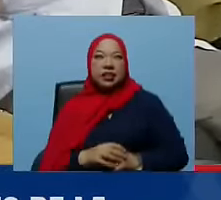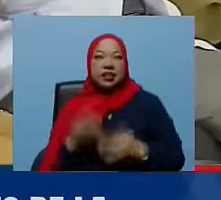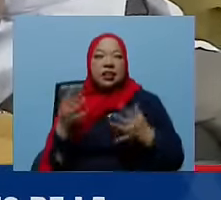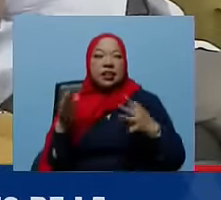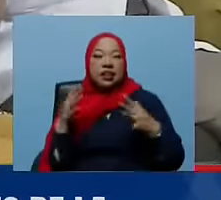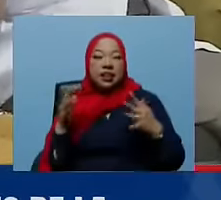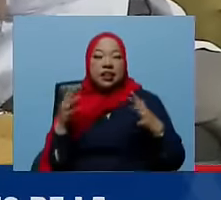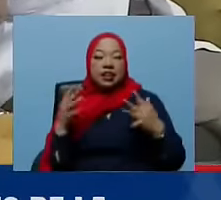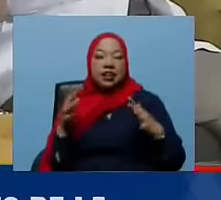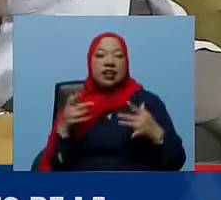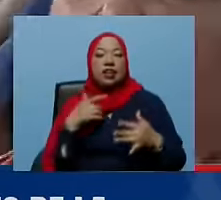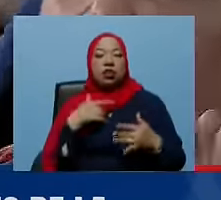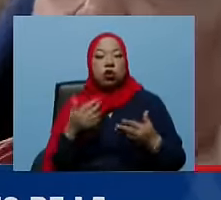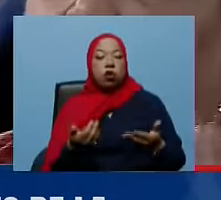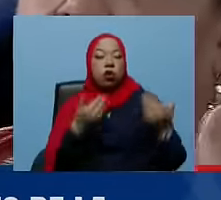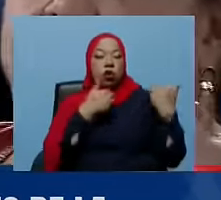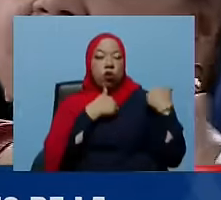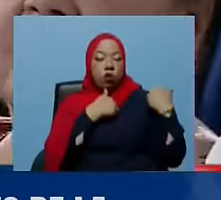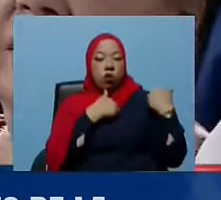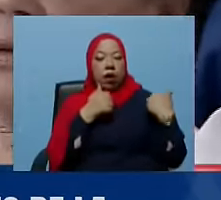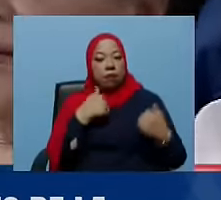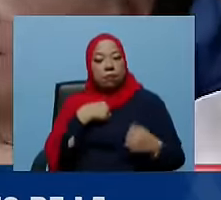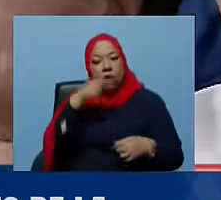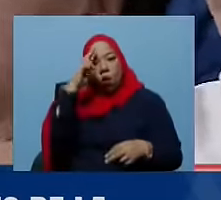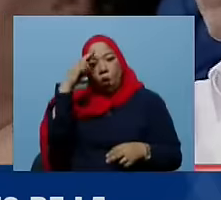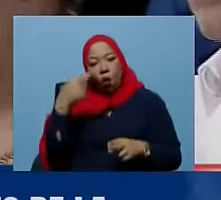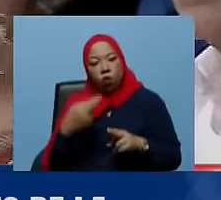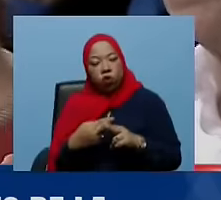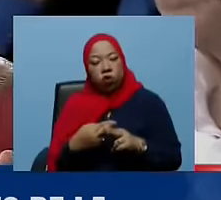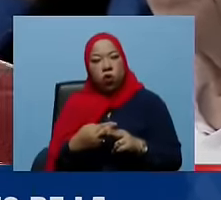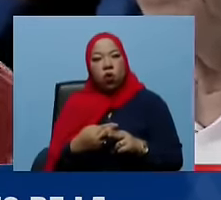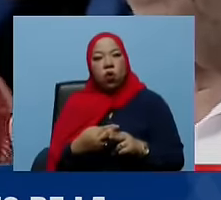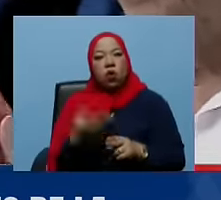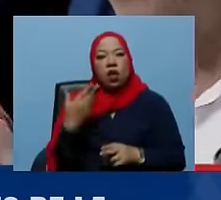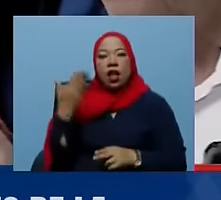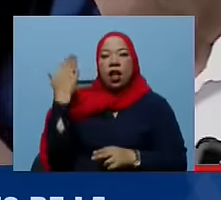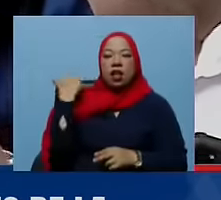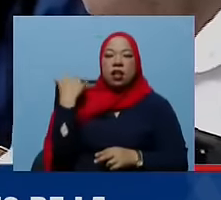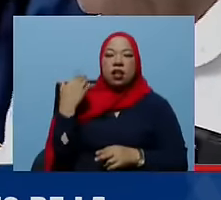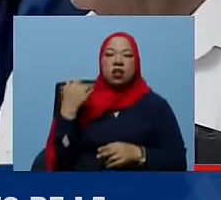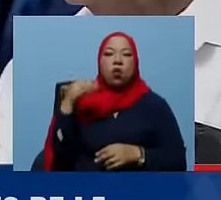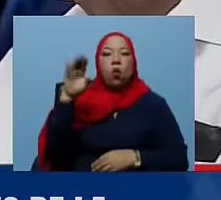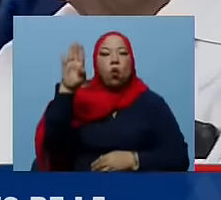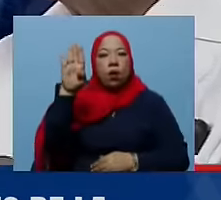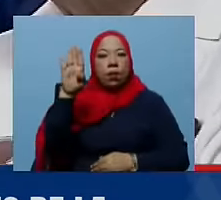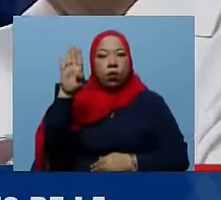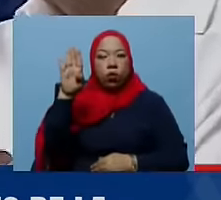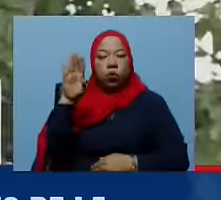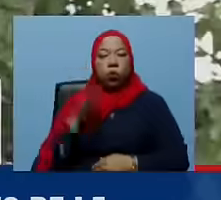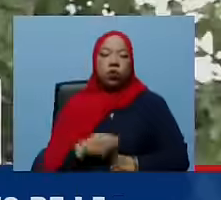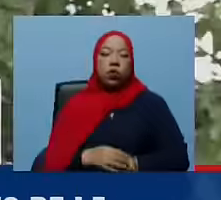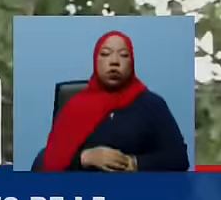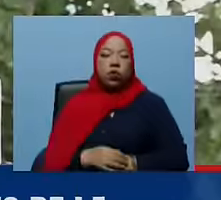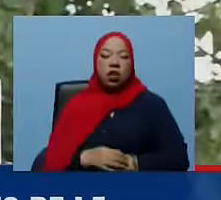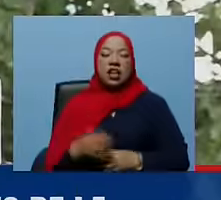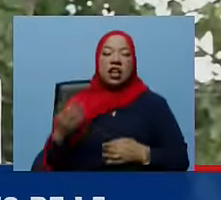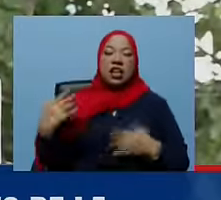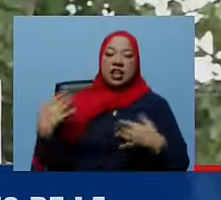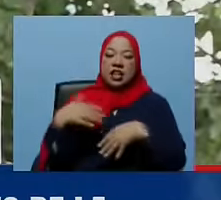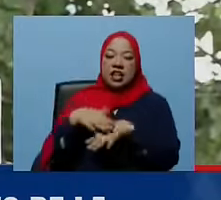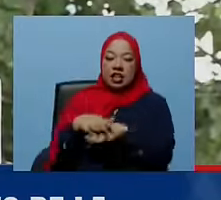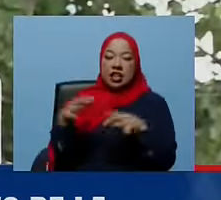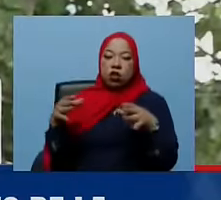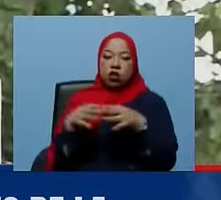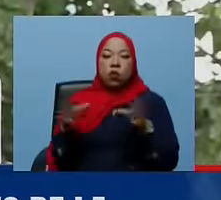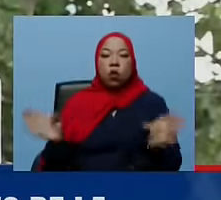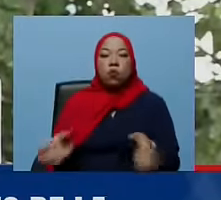que usted me delegó el honor días atrás de tomarle juramento como integrantes de los